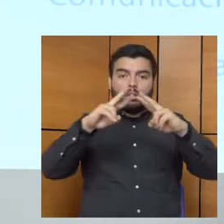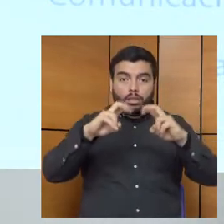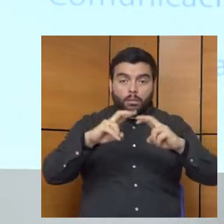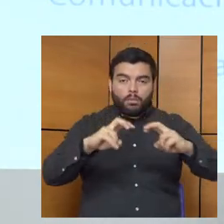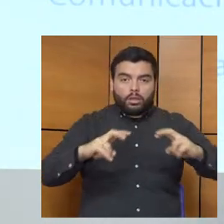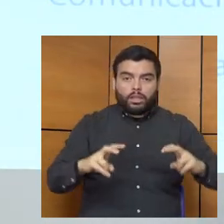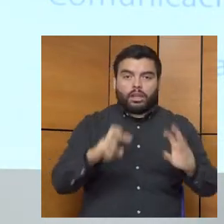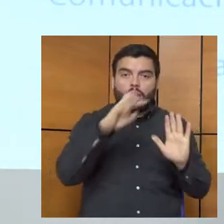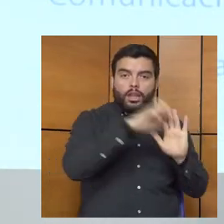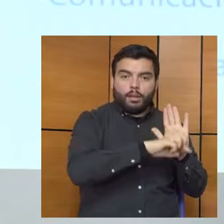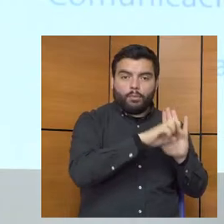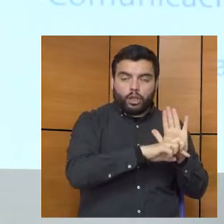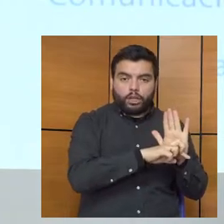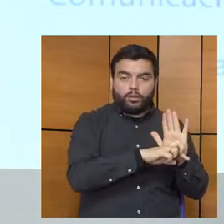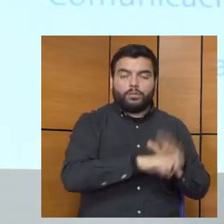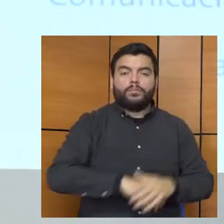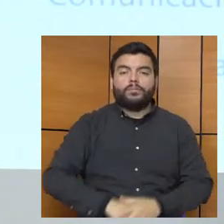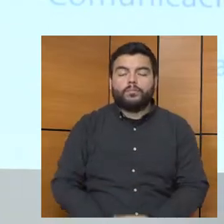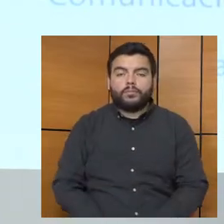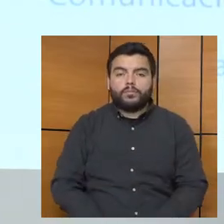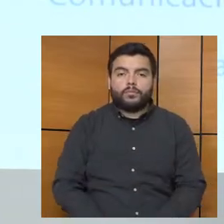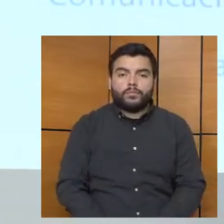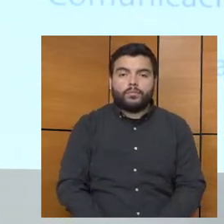de este proyecto.